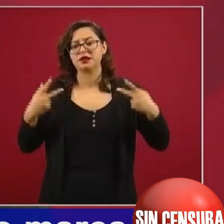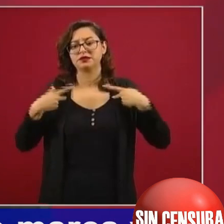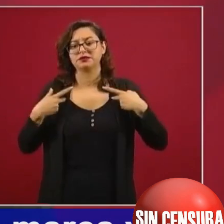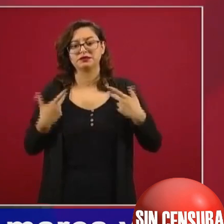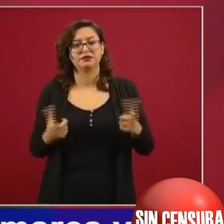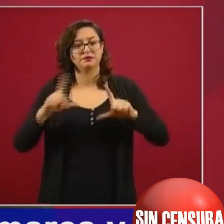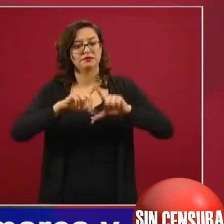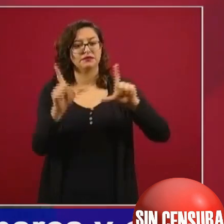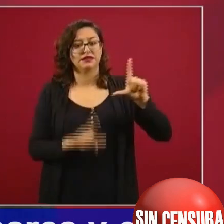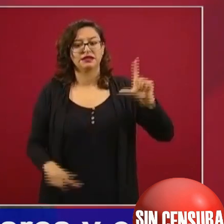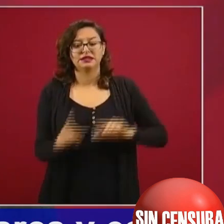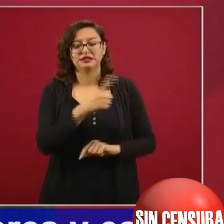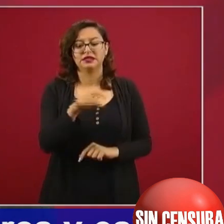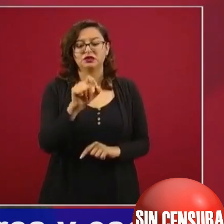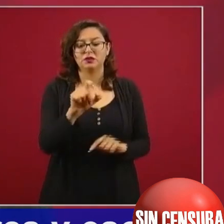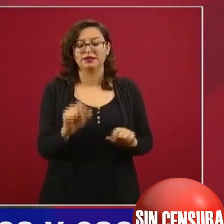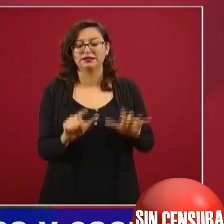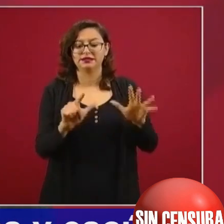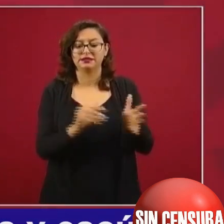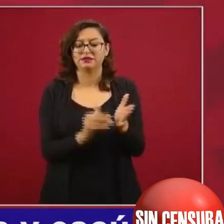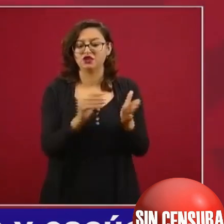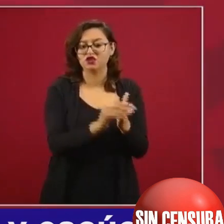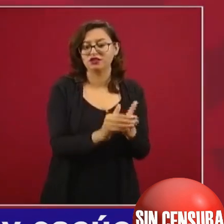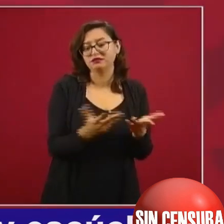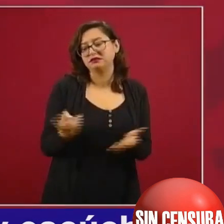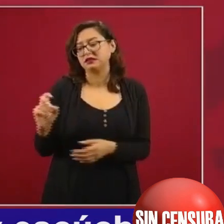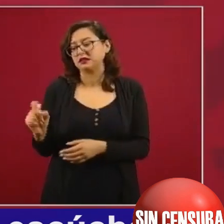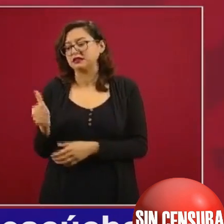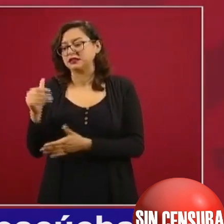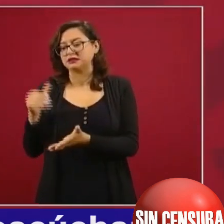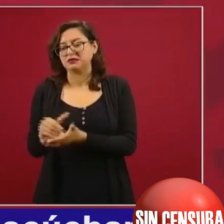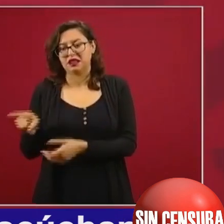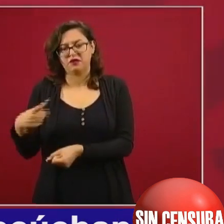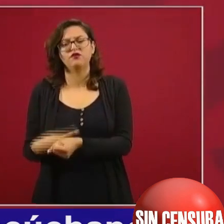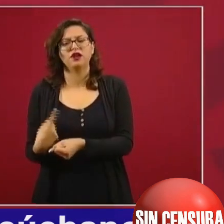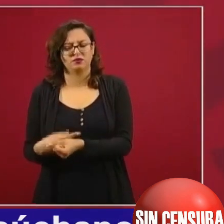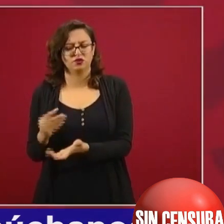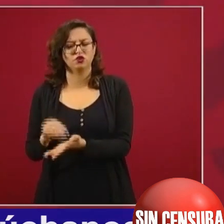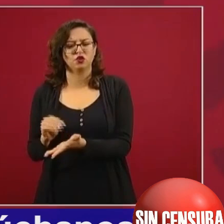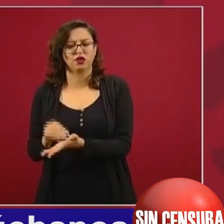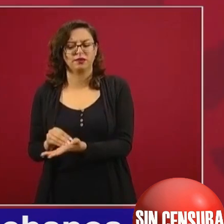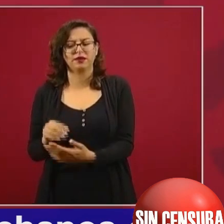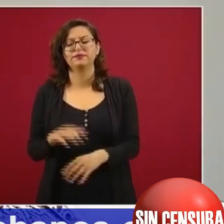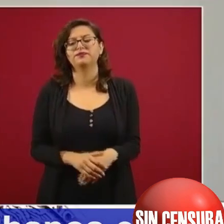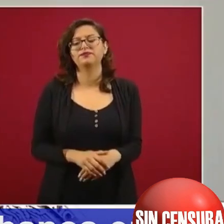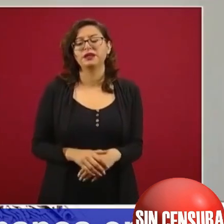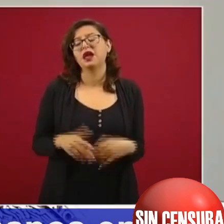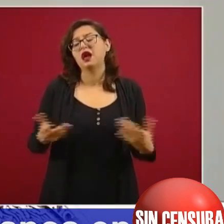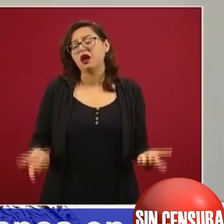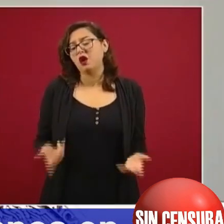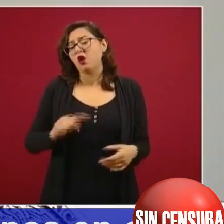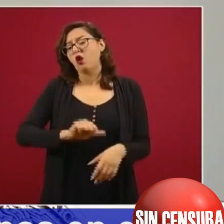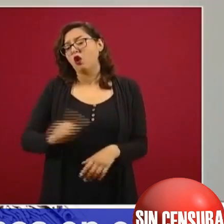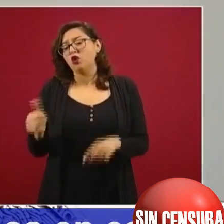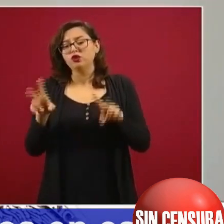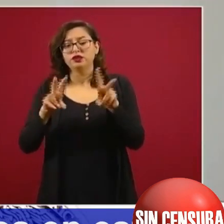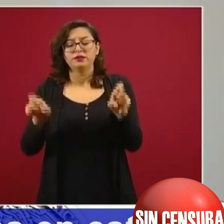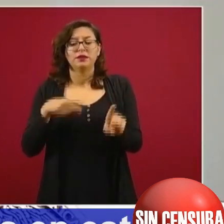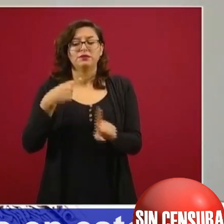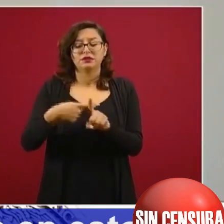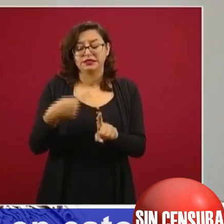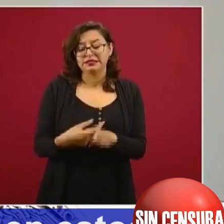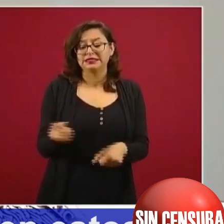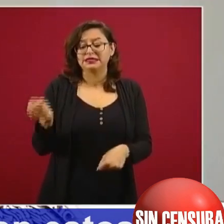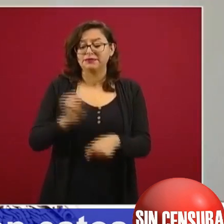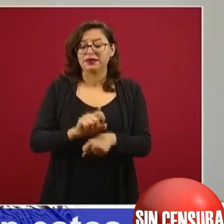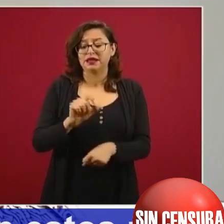de 127 millones de personas. El otro elemento positivo es que desde la semana 27 disminuye ya